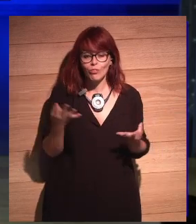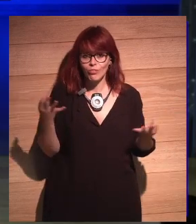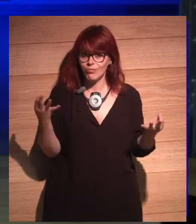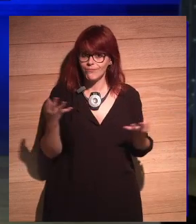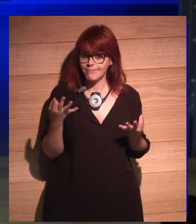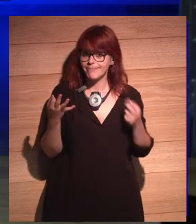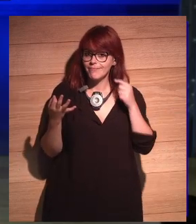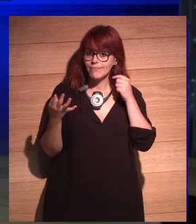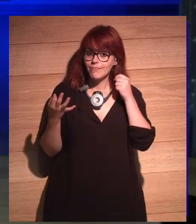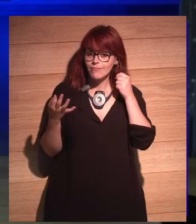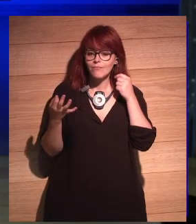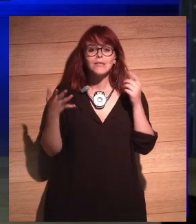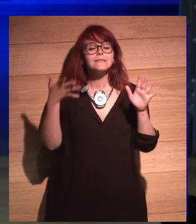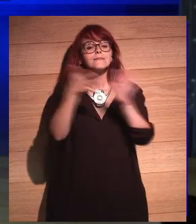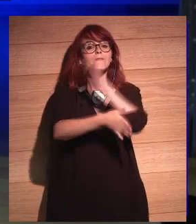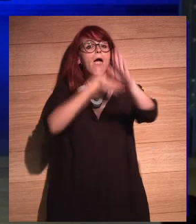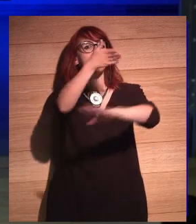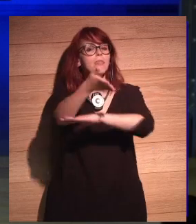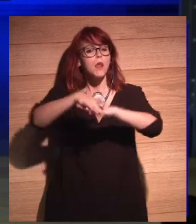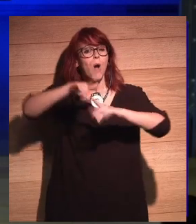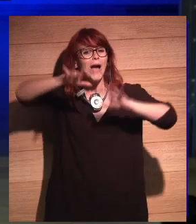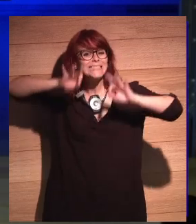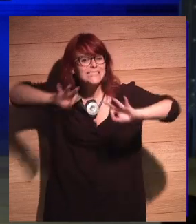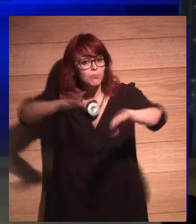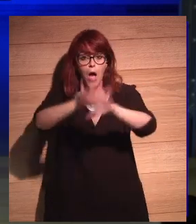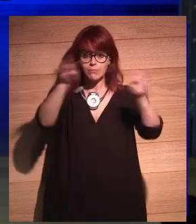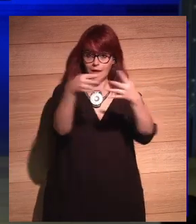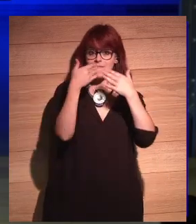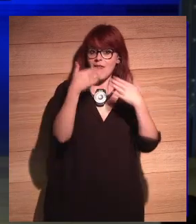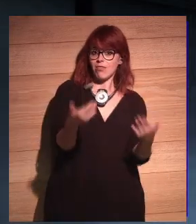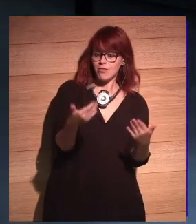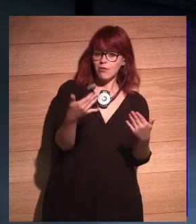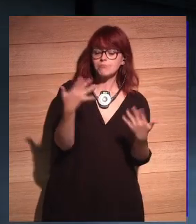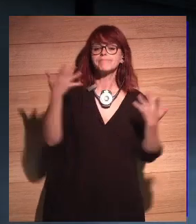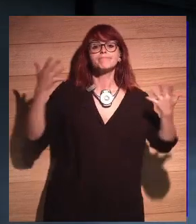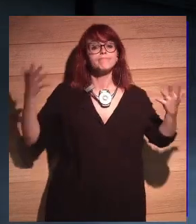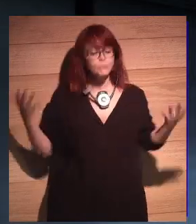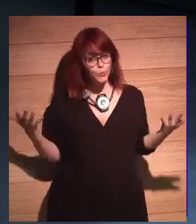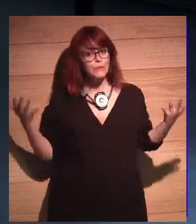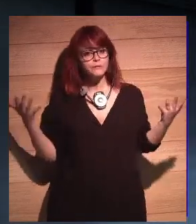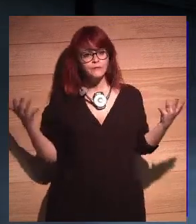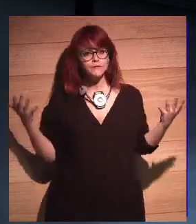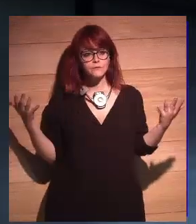que no es ir a un sitio concreto, podemos hacerlo por internet incluso. Entonces,